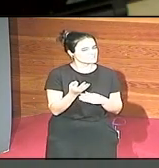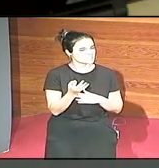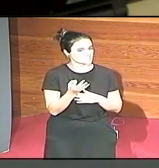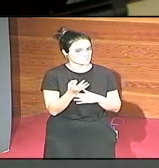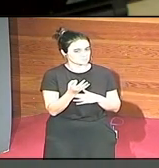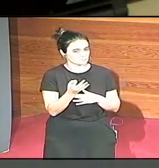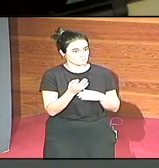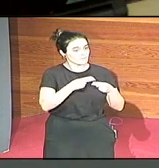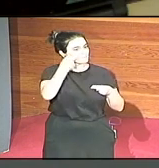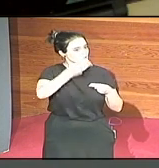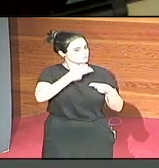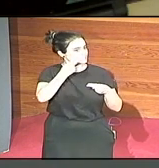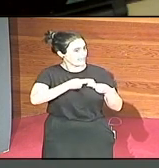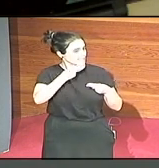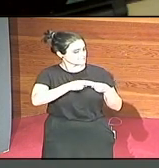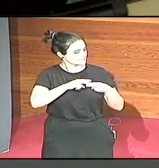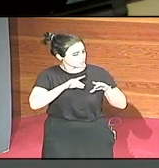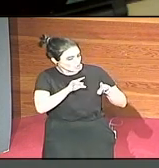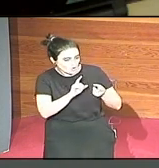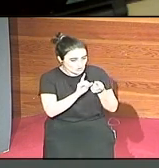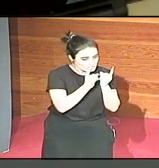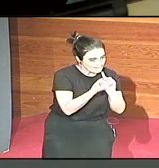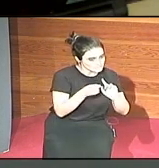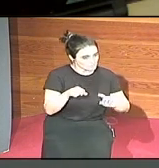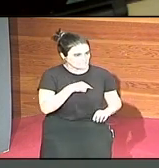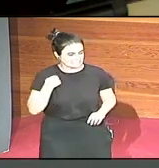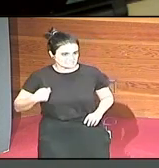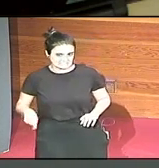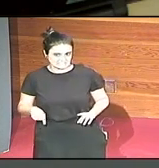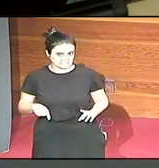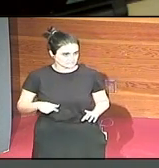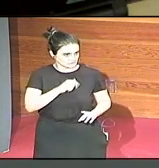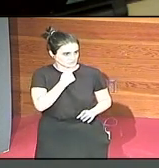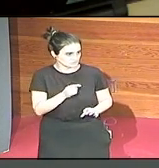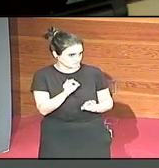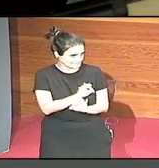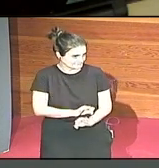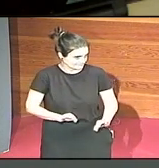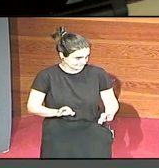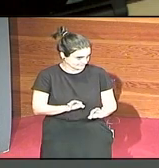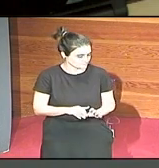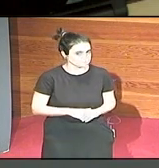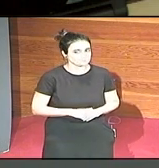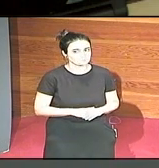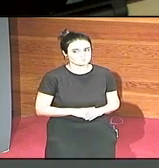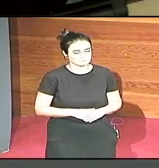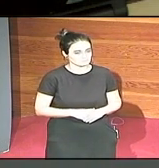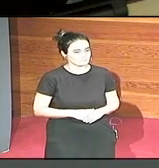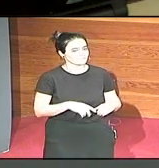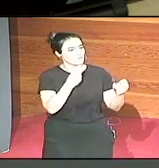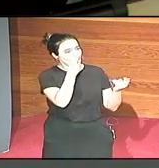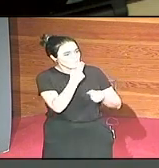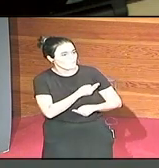las fronteras, algo que a China le pone de los nervios. Evidentemente, eso no lo dice